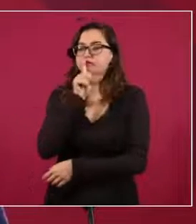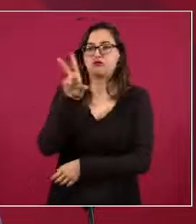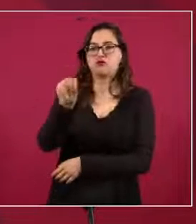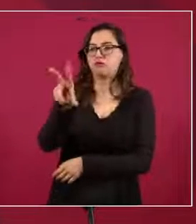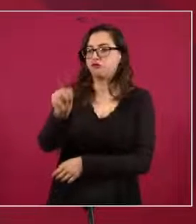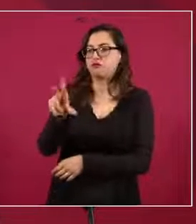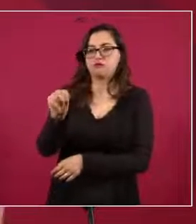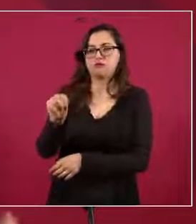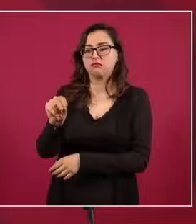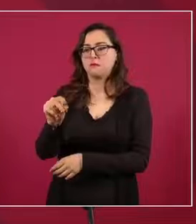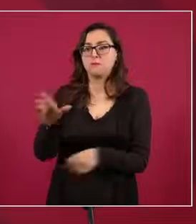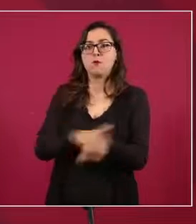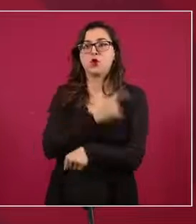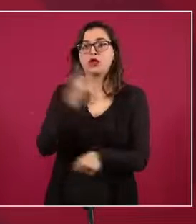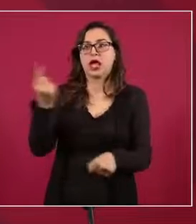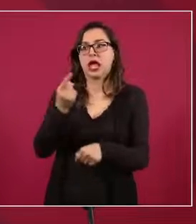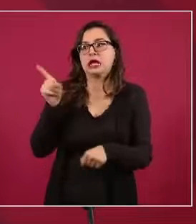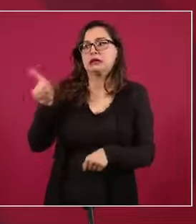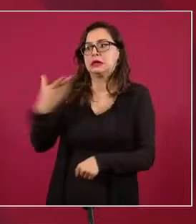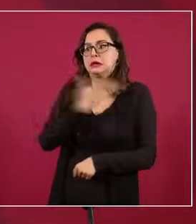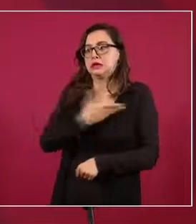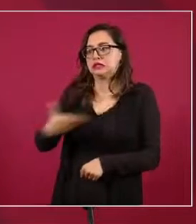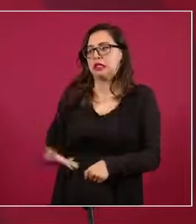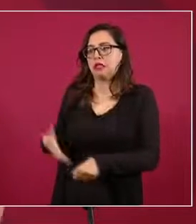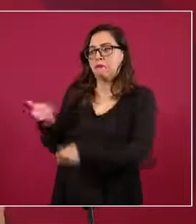la acción